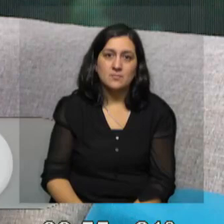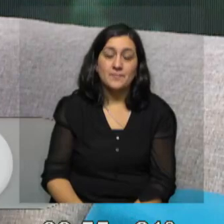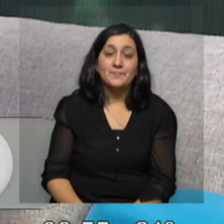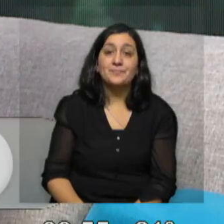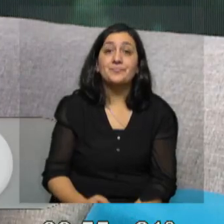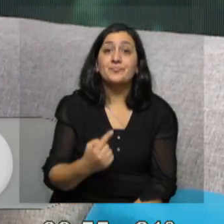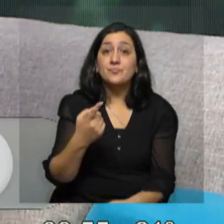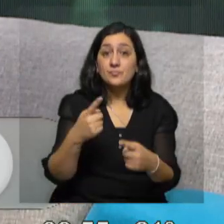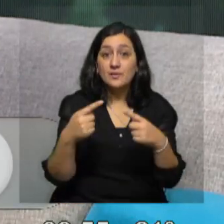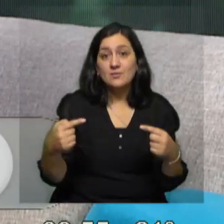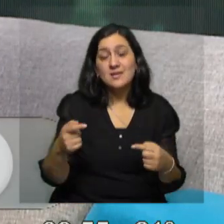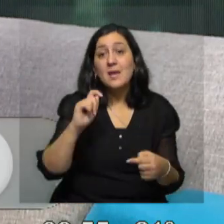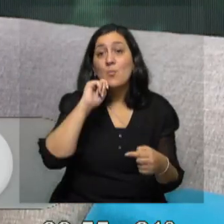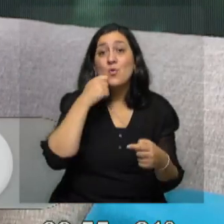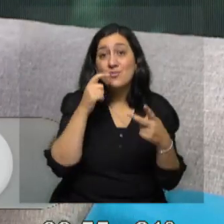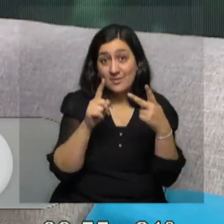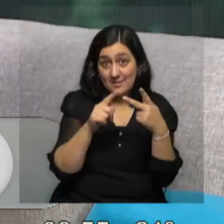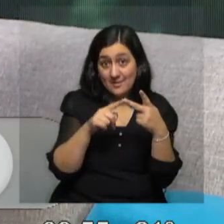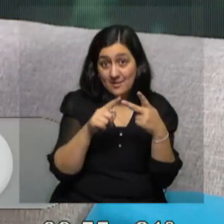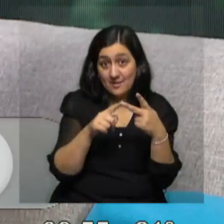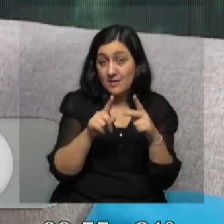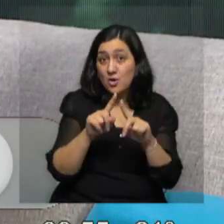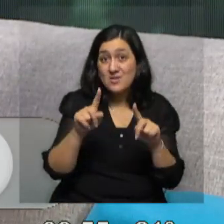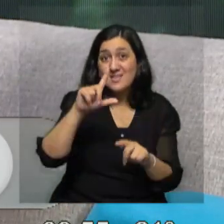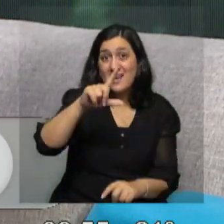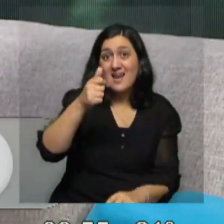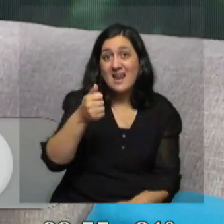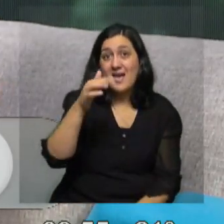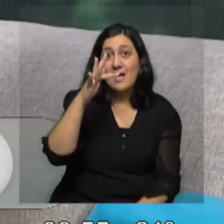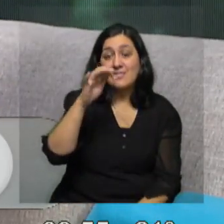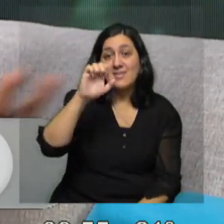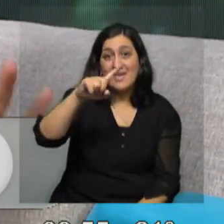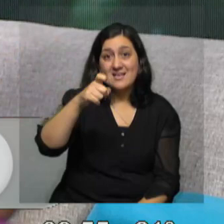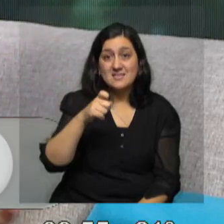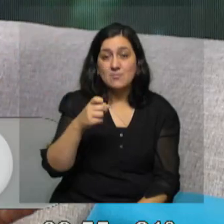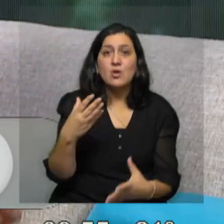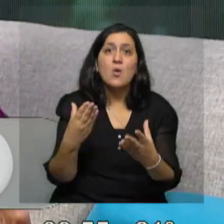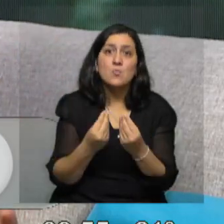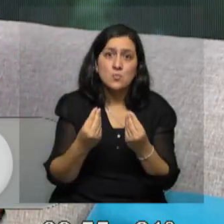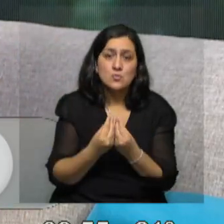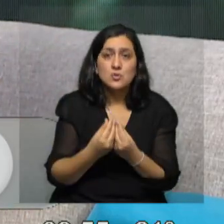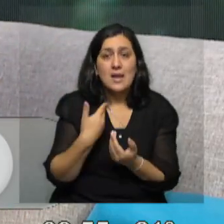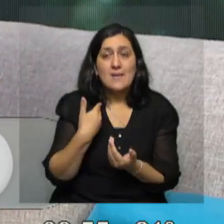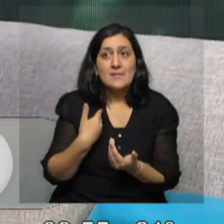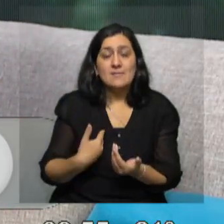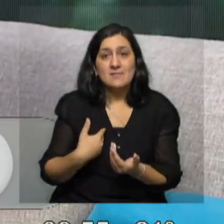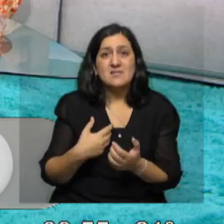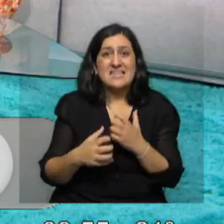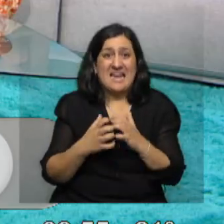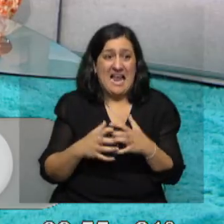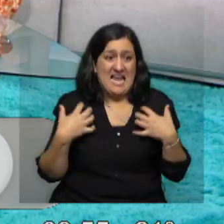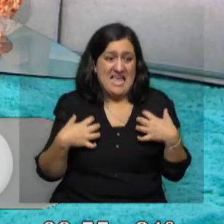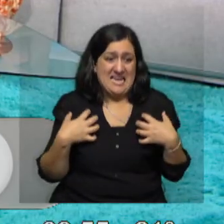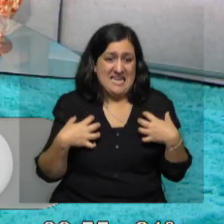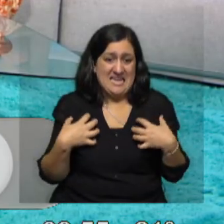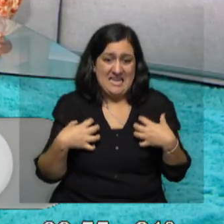cosas que tiene re lindo esto. ¿Qué? Es que no son de látex. Porque hay mucha gente que tiene, lamentablemente, alergia al látex. Sí. Ah.